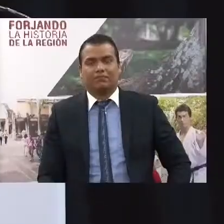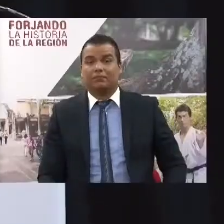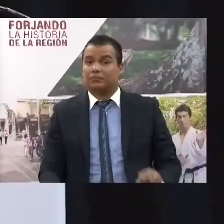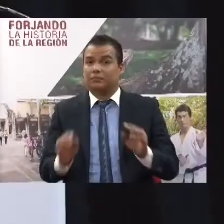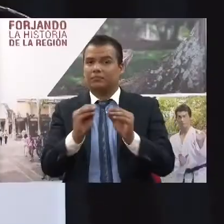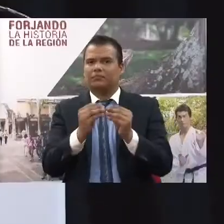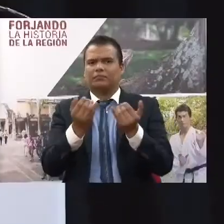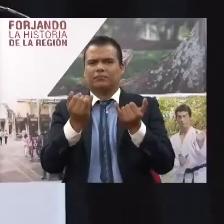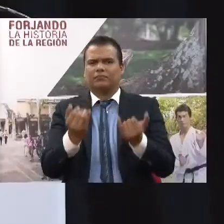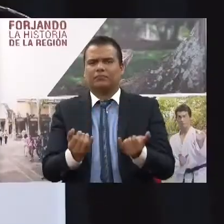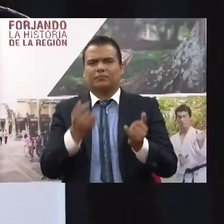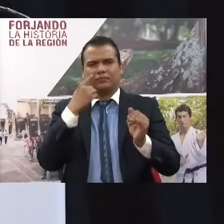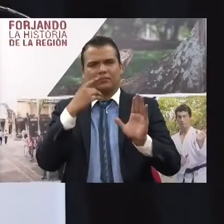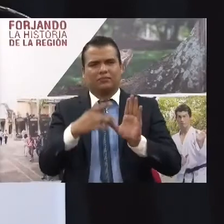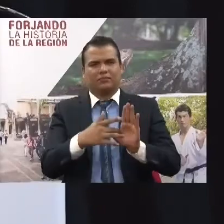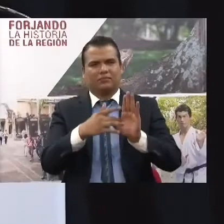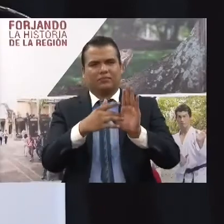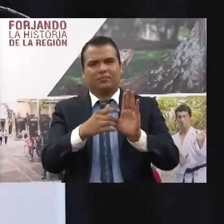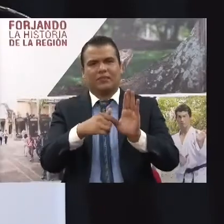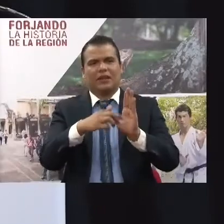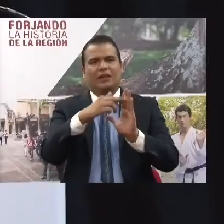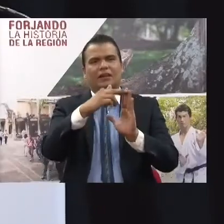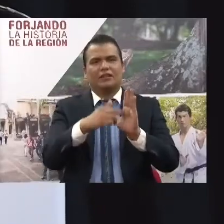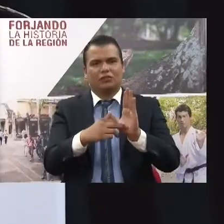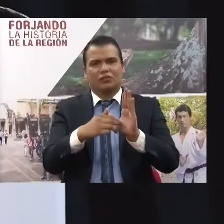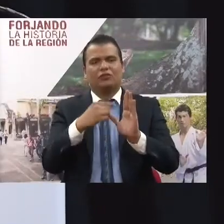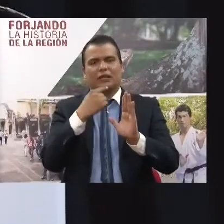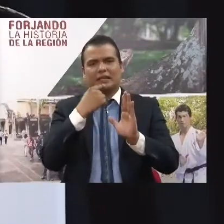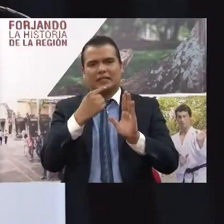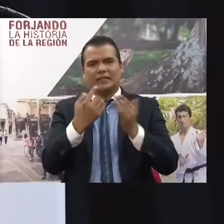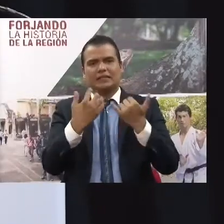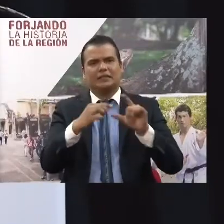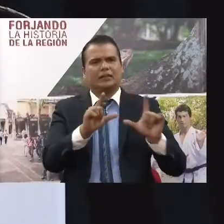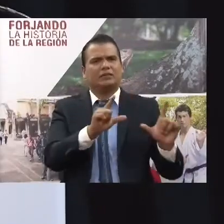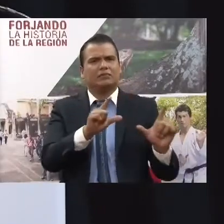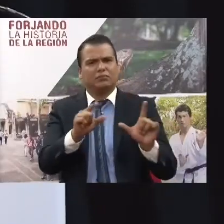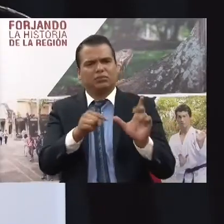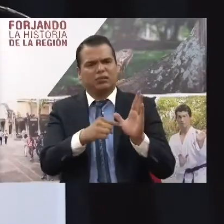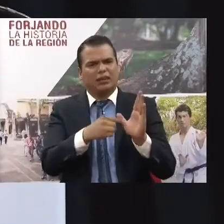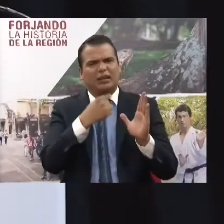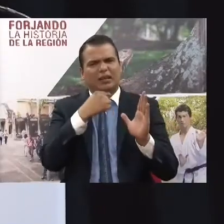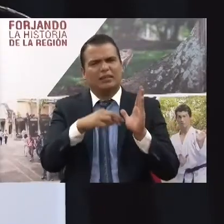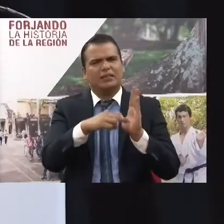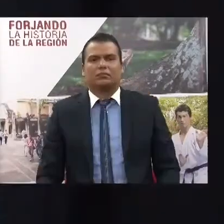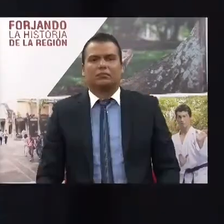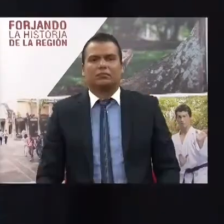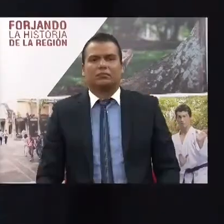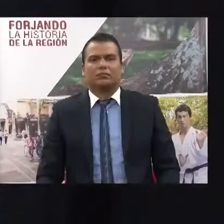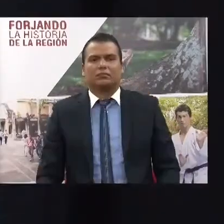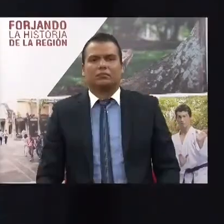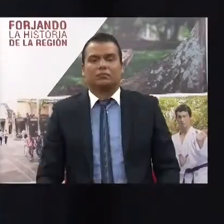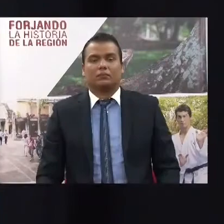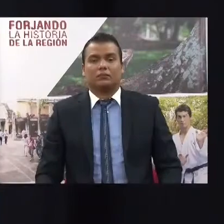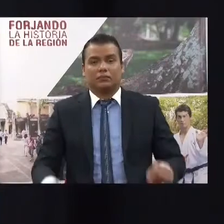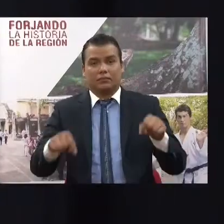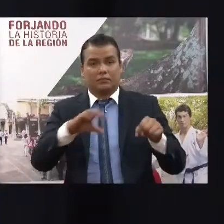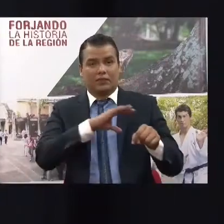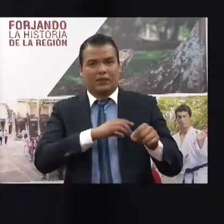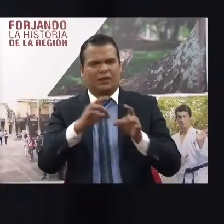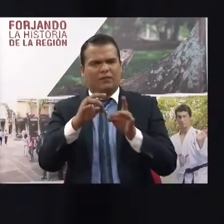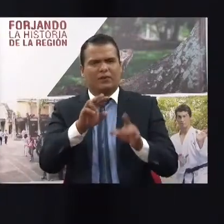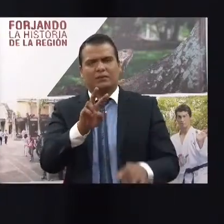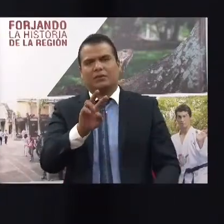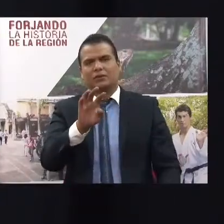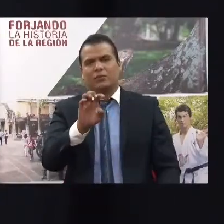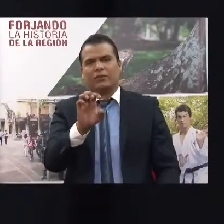continuación tenemos la lectura de la resolución para la entrega de los respectivos diplomas. Santiago de Cali,